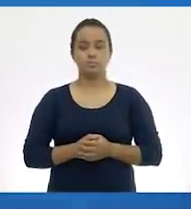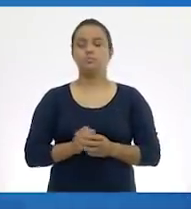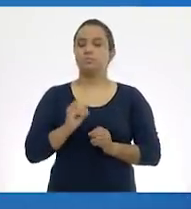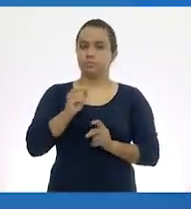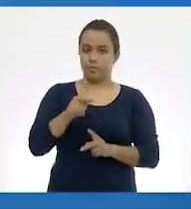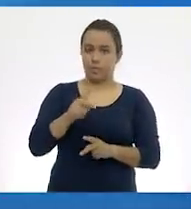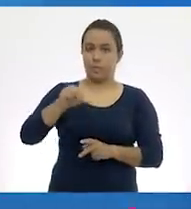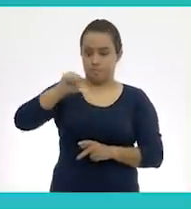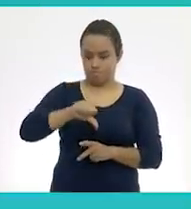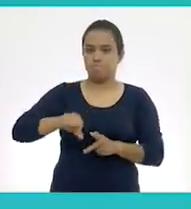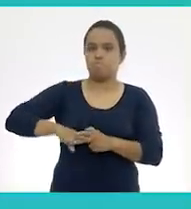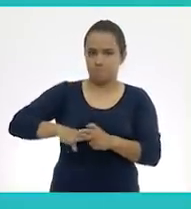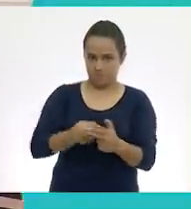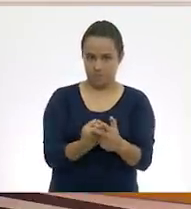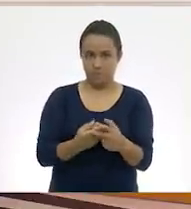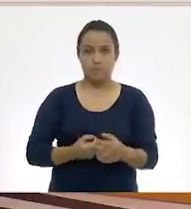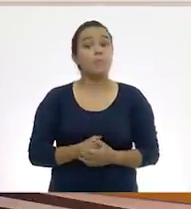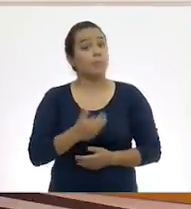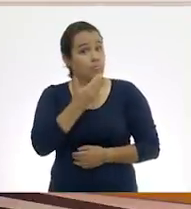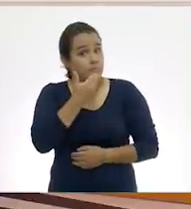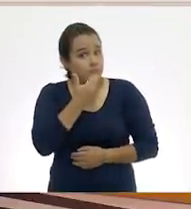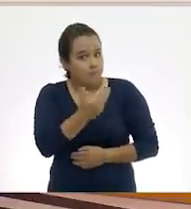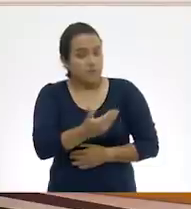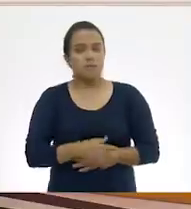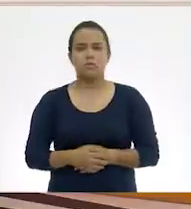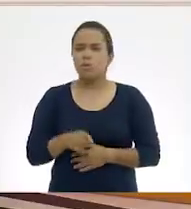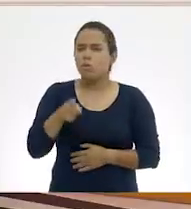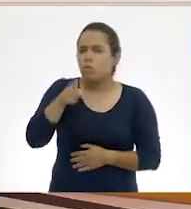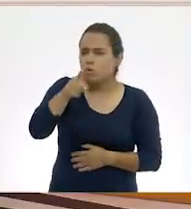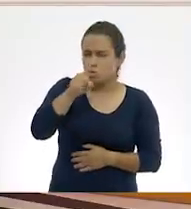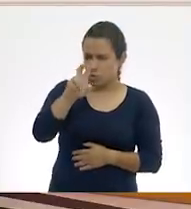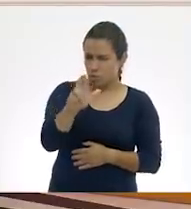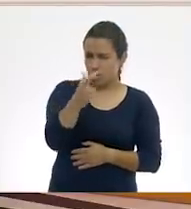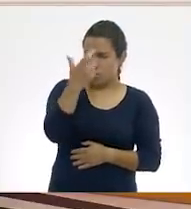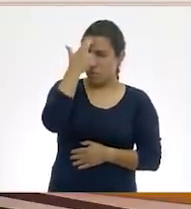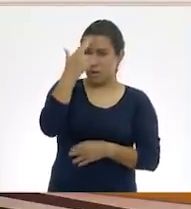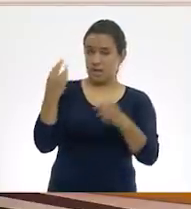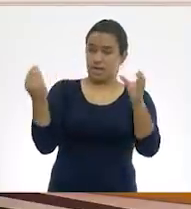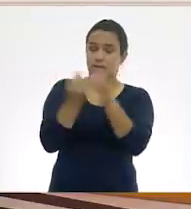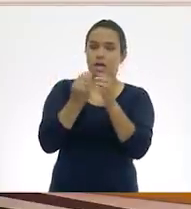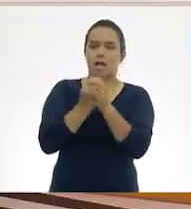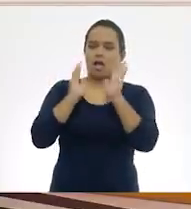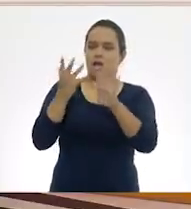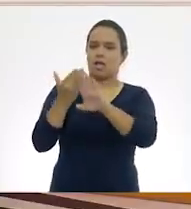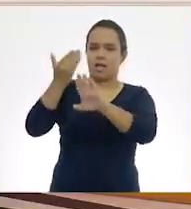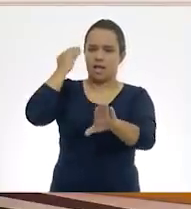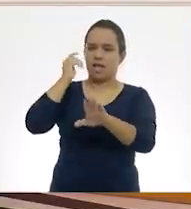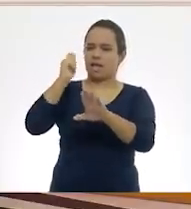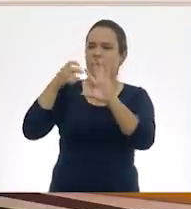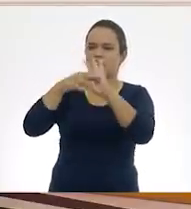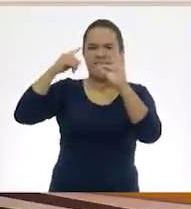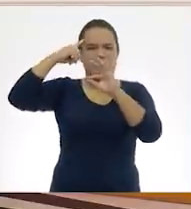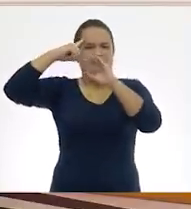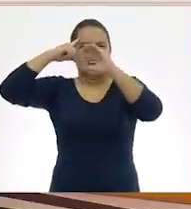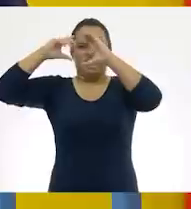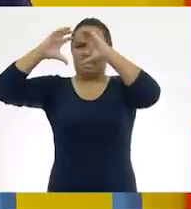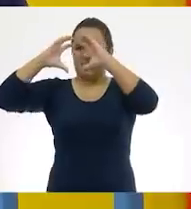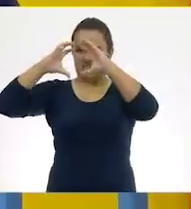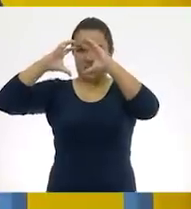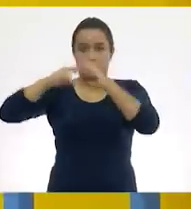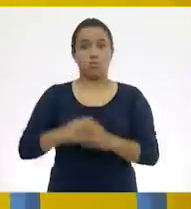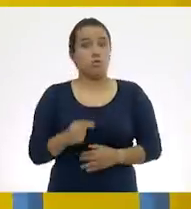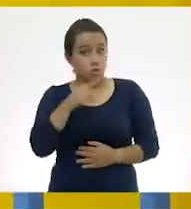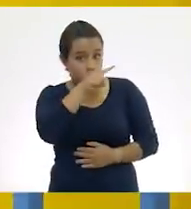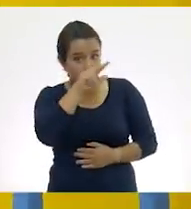sí, vamos a empezar. Perfecto. ¿Tú te acuerdas que en alguna clase ya hablamos del cerebro? Sí, por supuesto. ¿Y